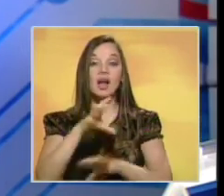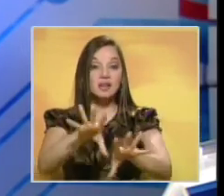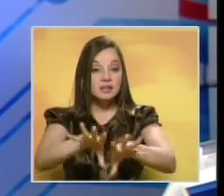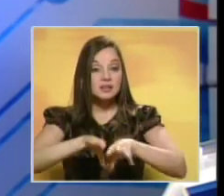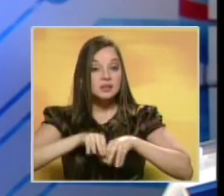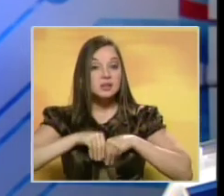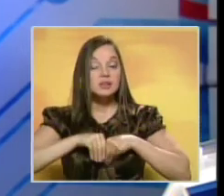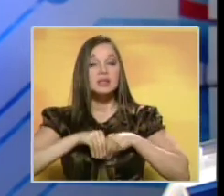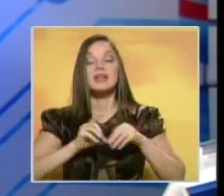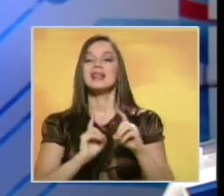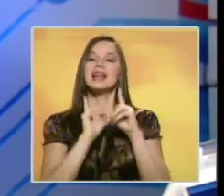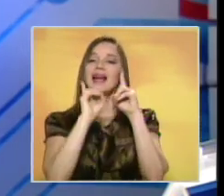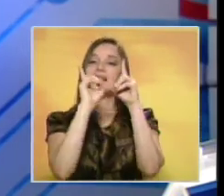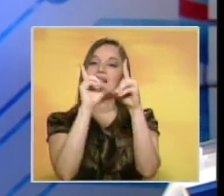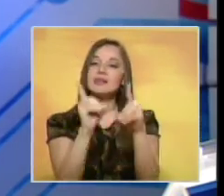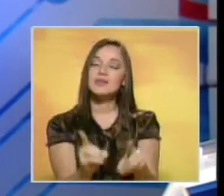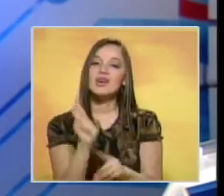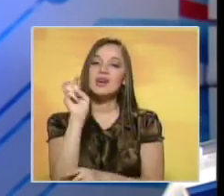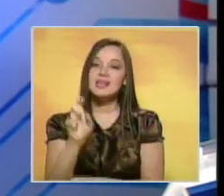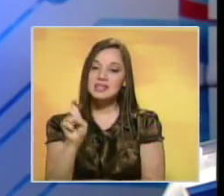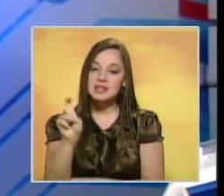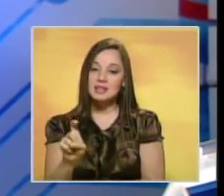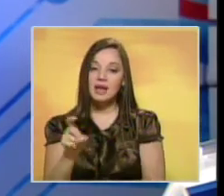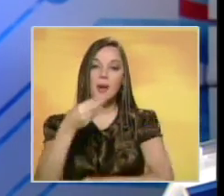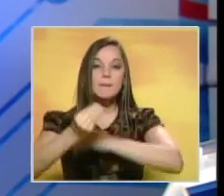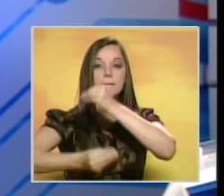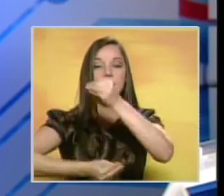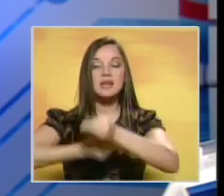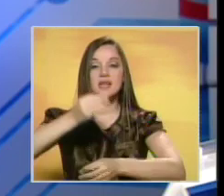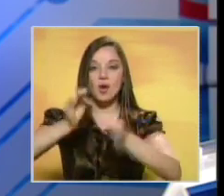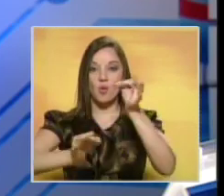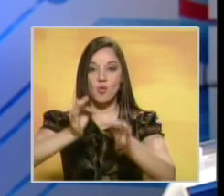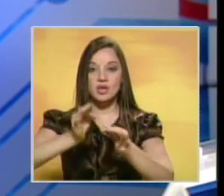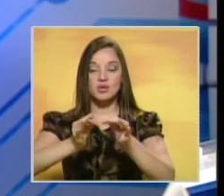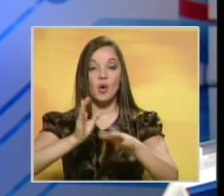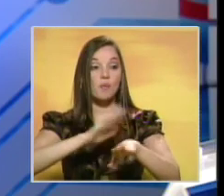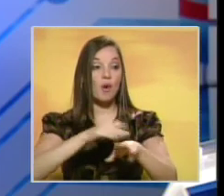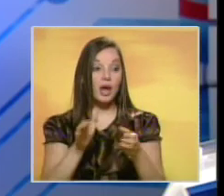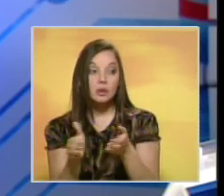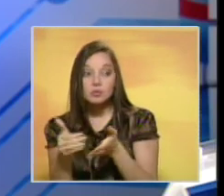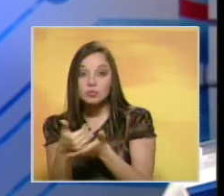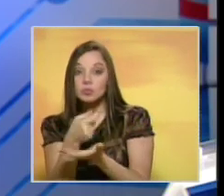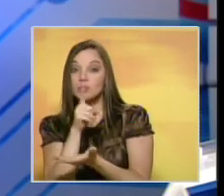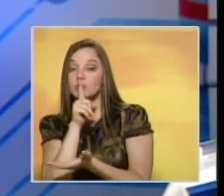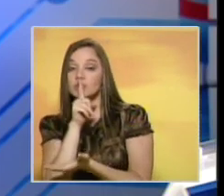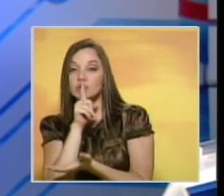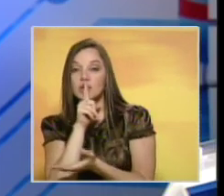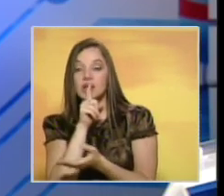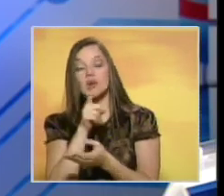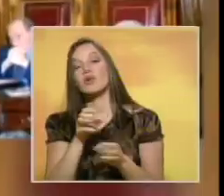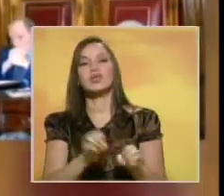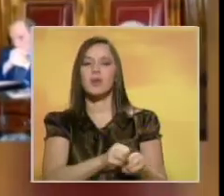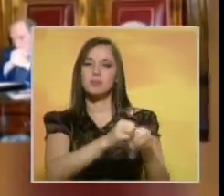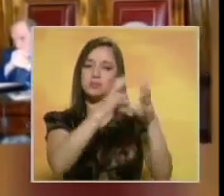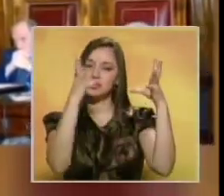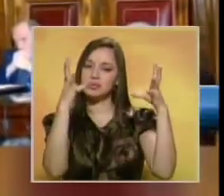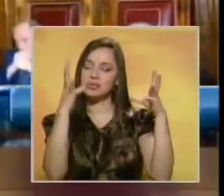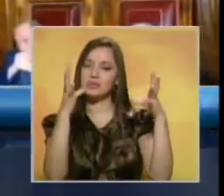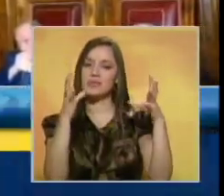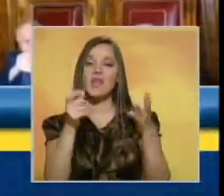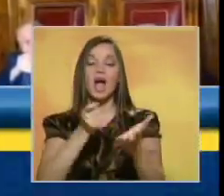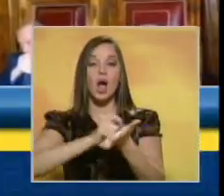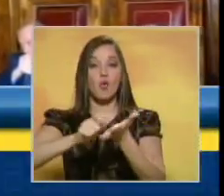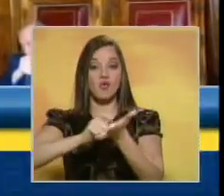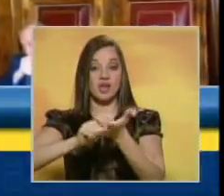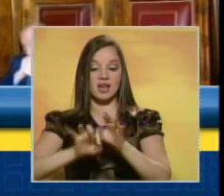adopción de medidas necesarias para realizar el juicio por encubrimiento en la causa por el atentado a la AMIA. A través de un escrito que